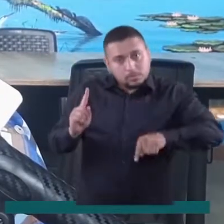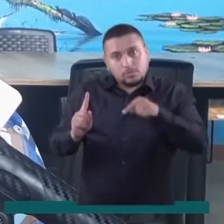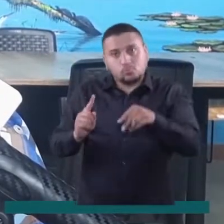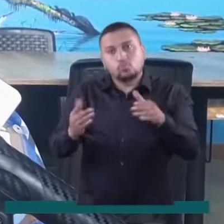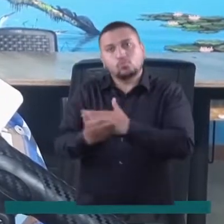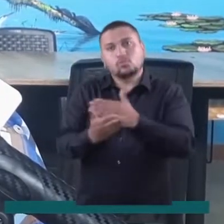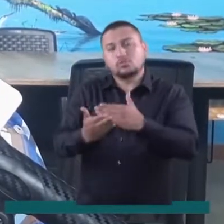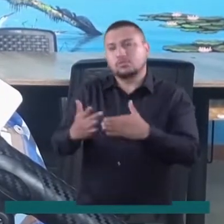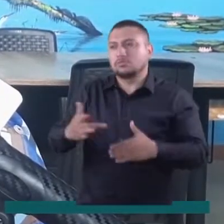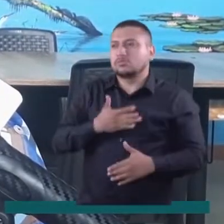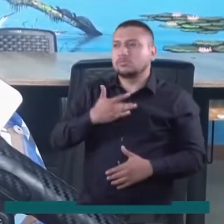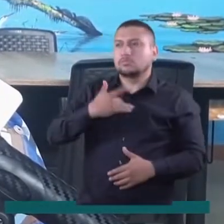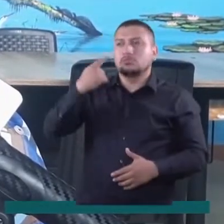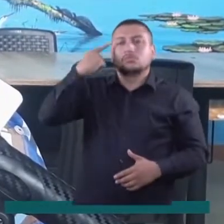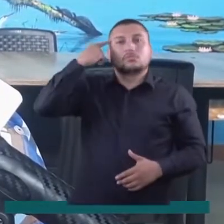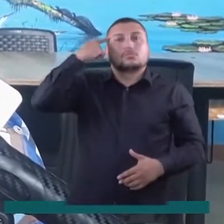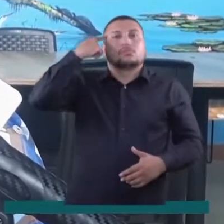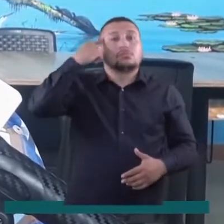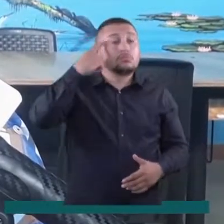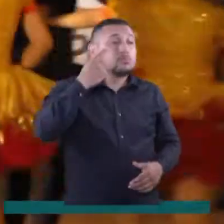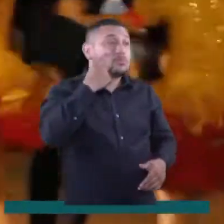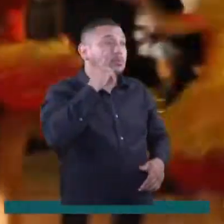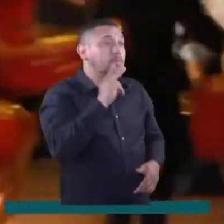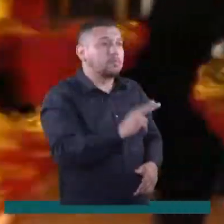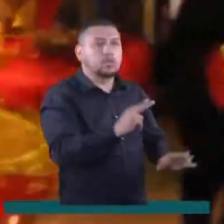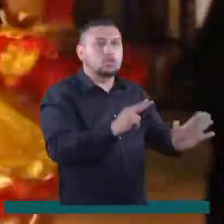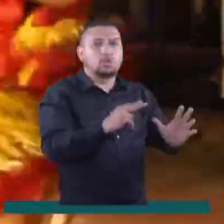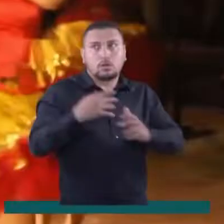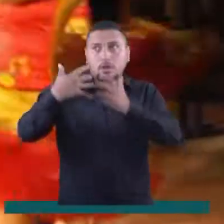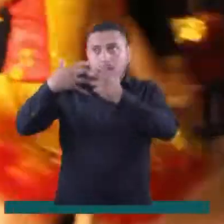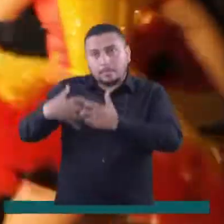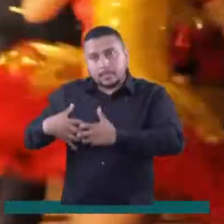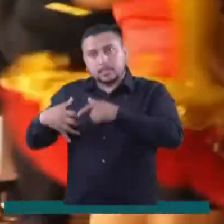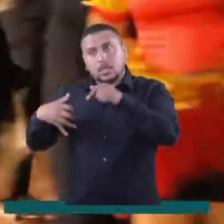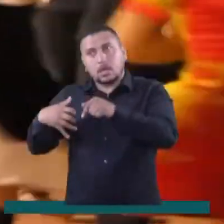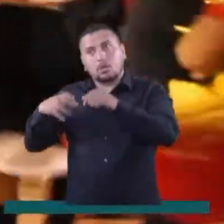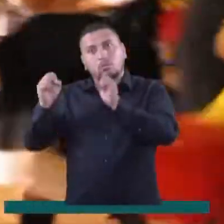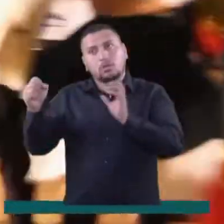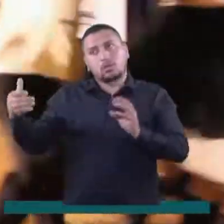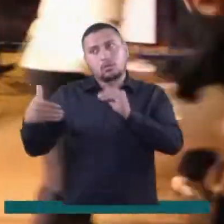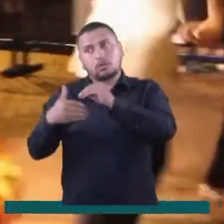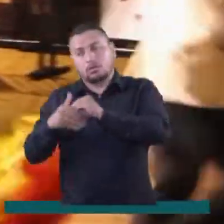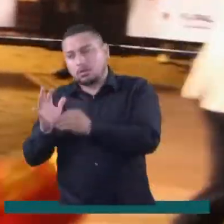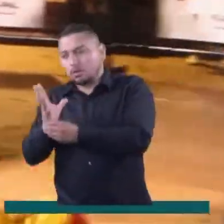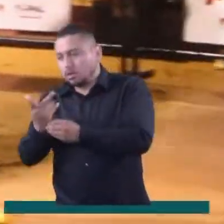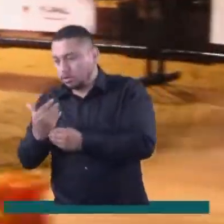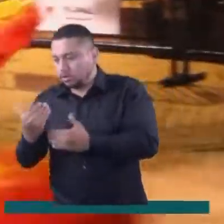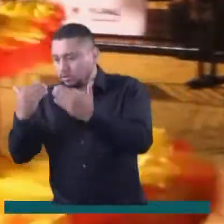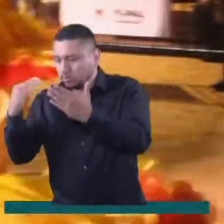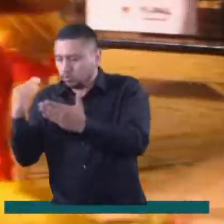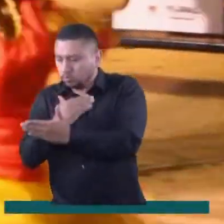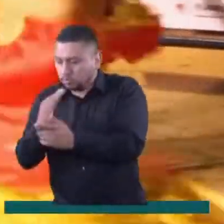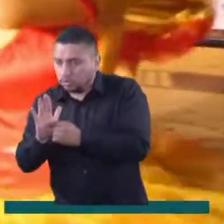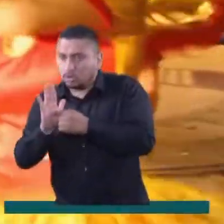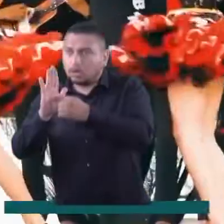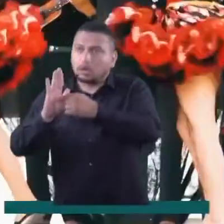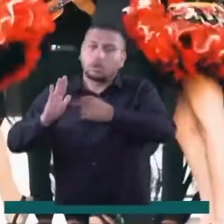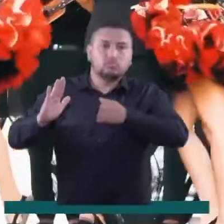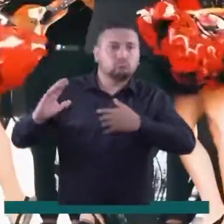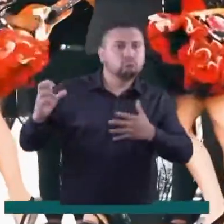otra manera más empresarial. Vea que detrás de su arte, de su música, de su